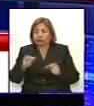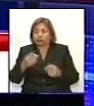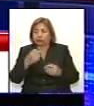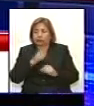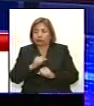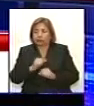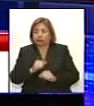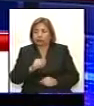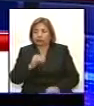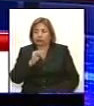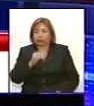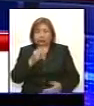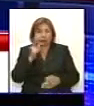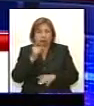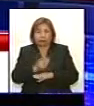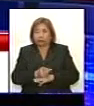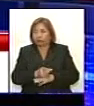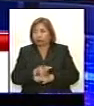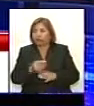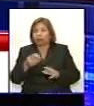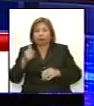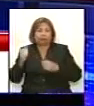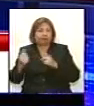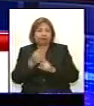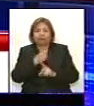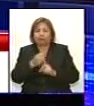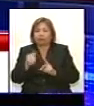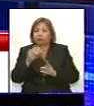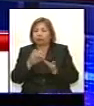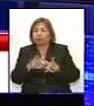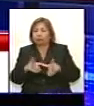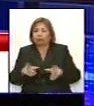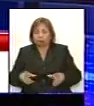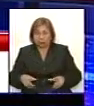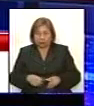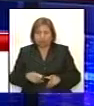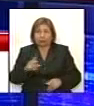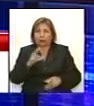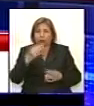evitar la impunidad en el caso de violencia en espacios